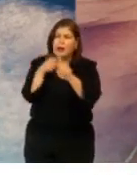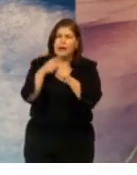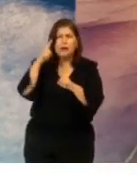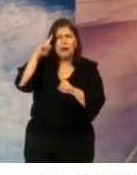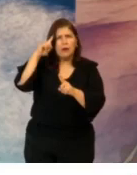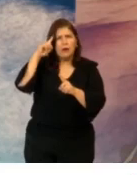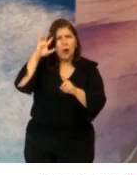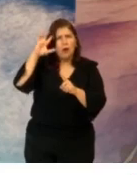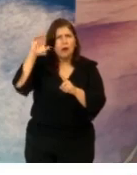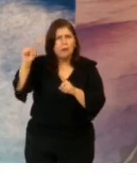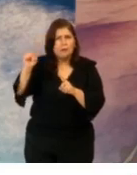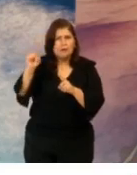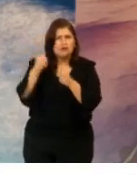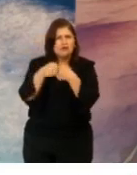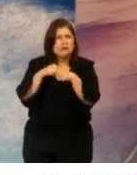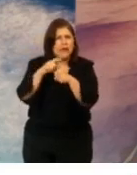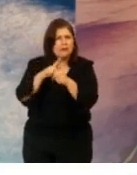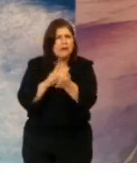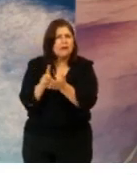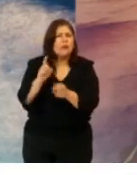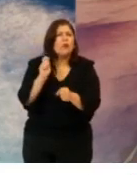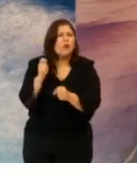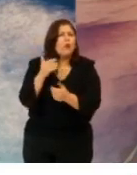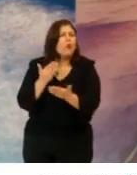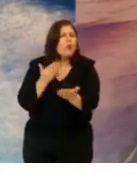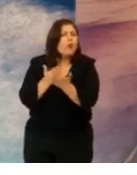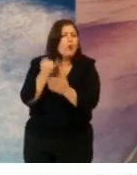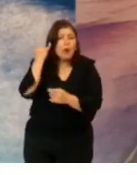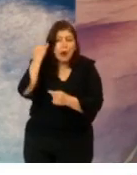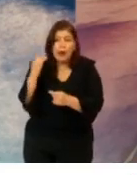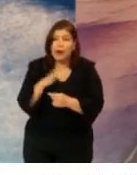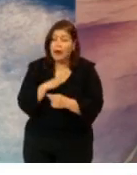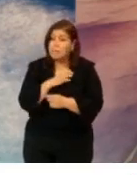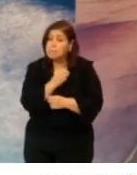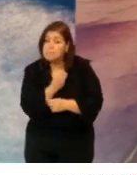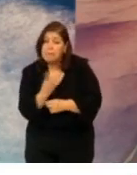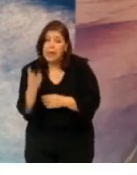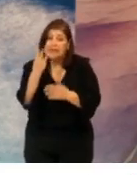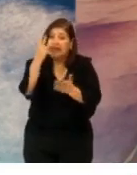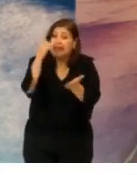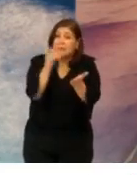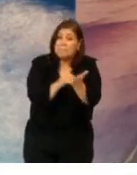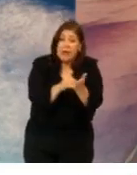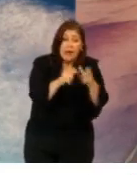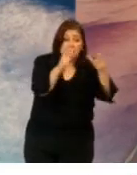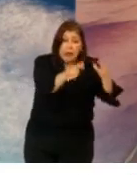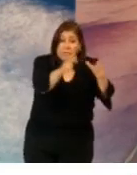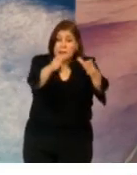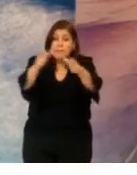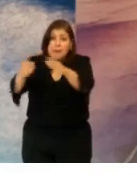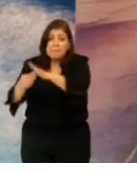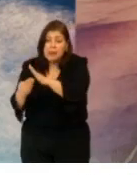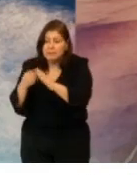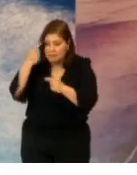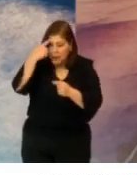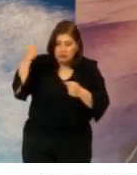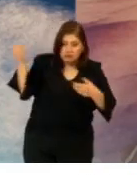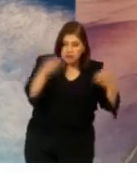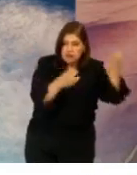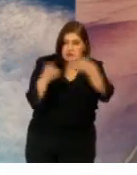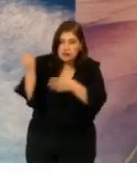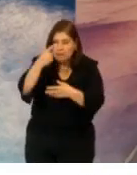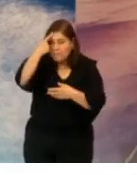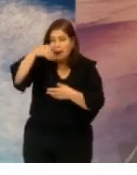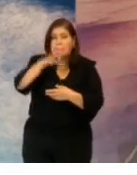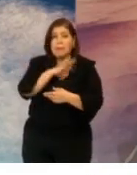qué propondría? Llegamos a un momento en que teníamos 3.000 mesas en el país produciendo cosas que llegaban a la Presidencia de la